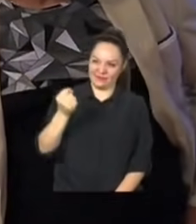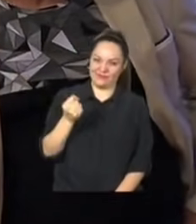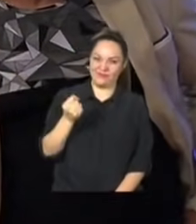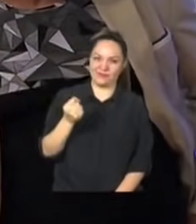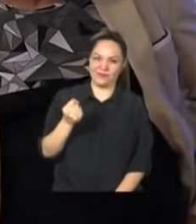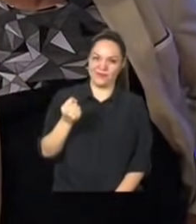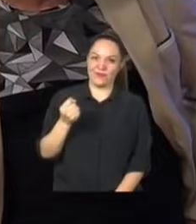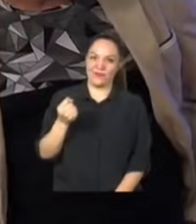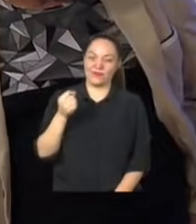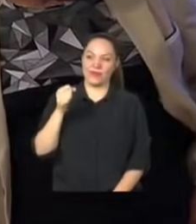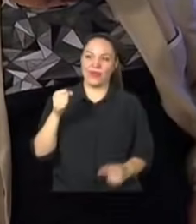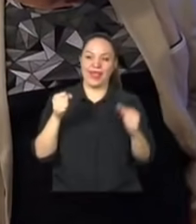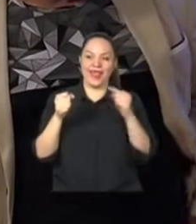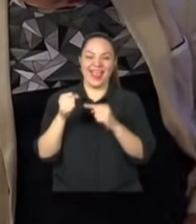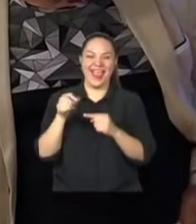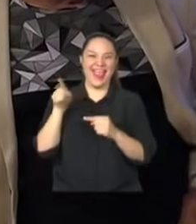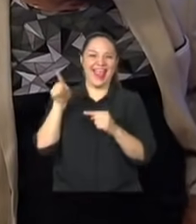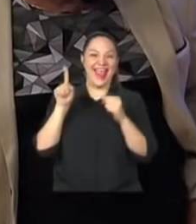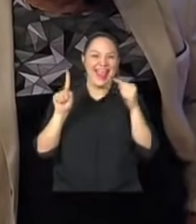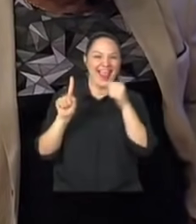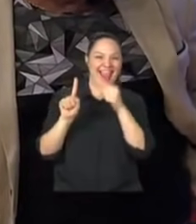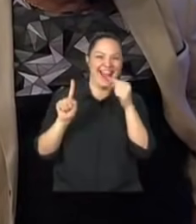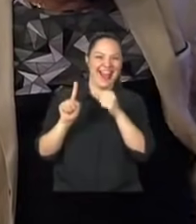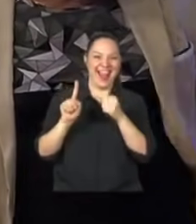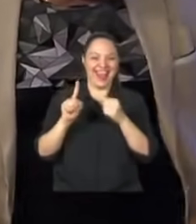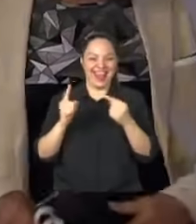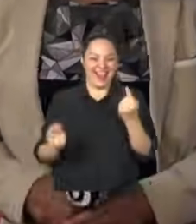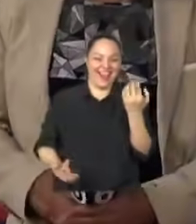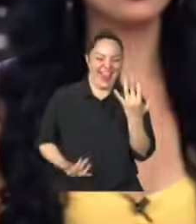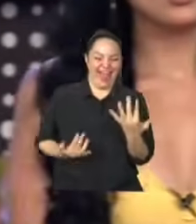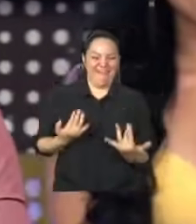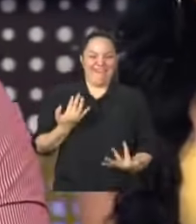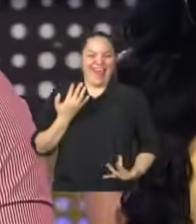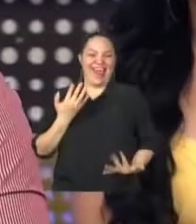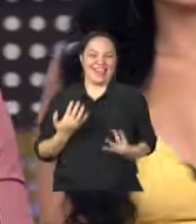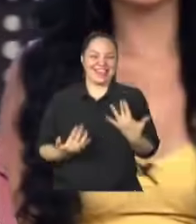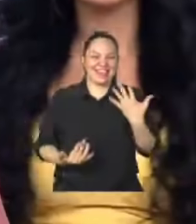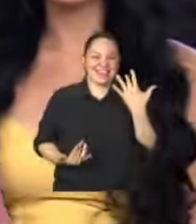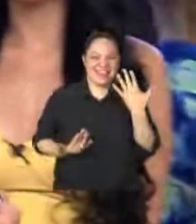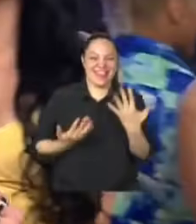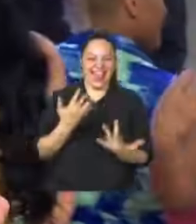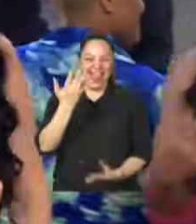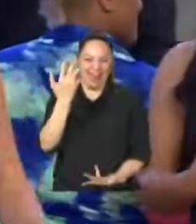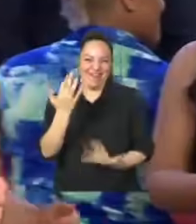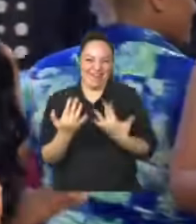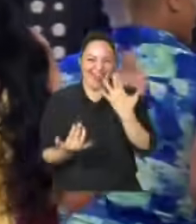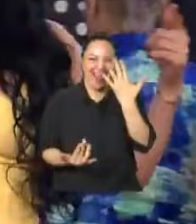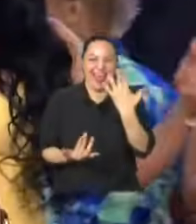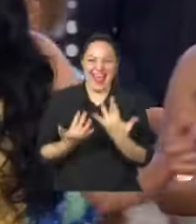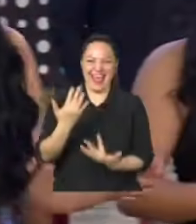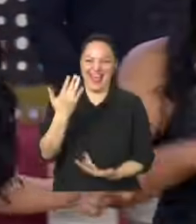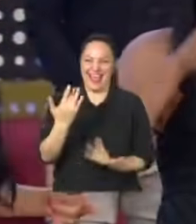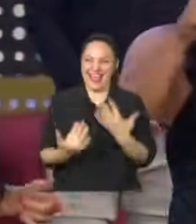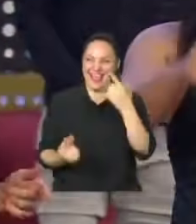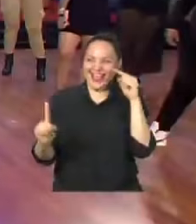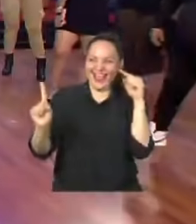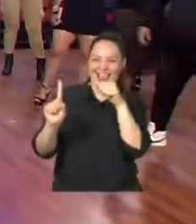Jorge, bebé. Llamas. Llamas. ¿Dónde están las llamas? Llamas. ¡Ahí está!